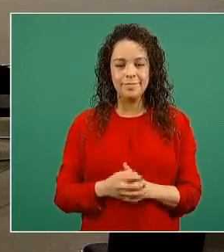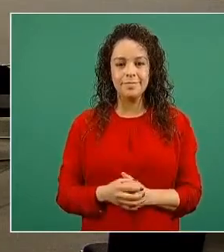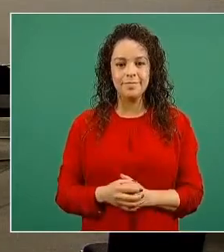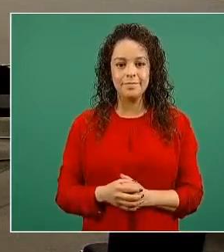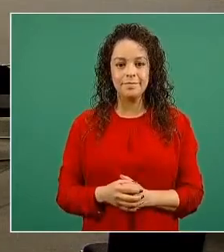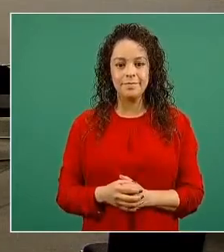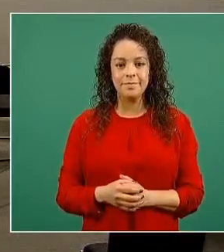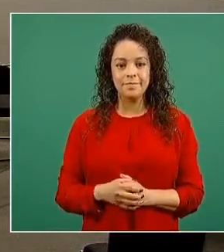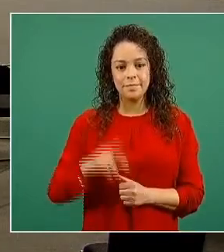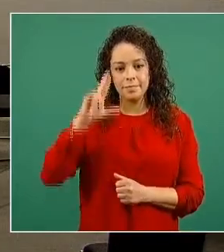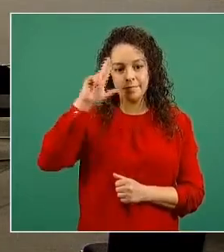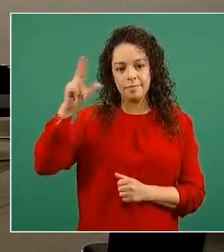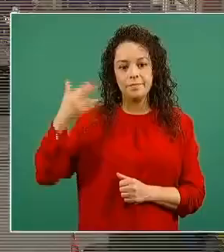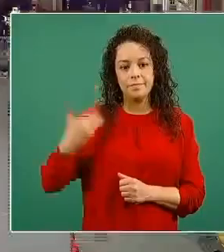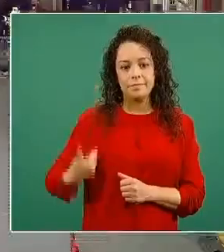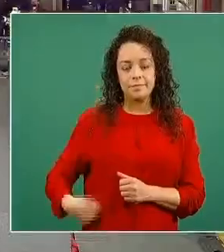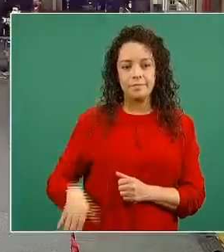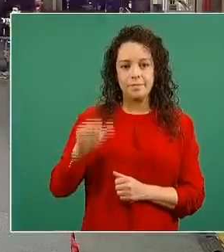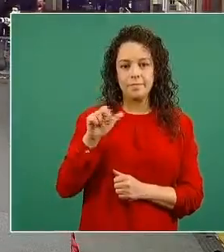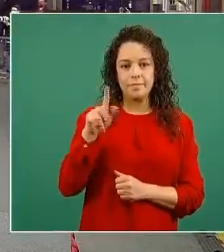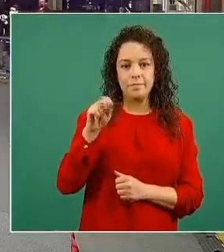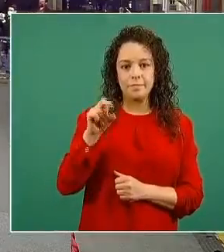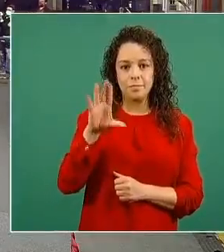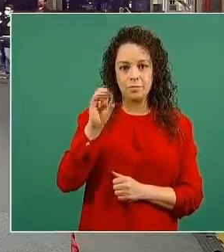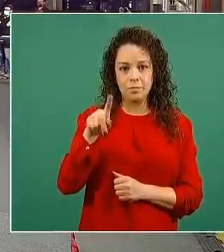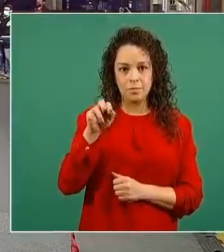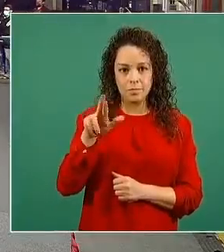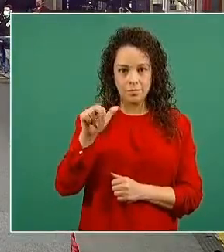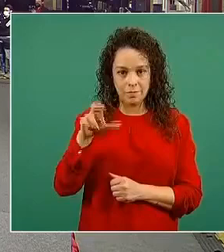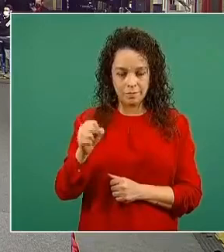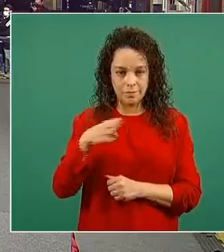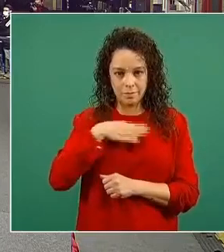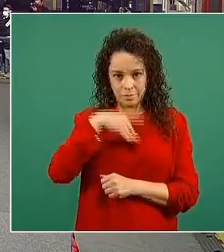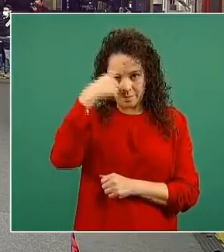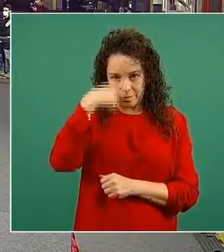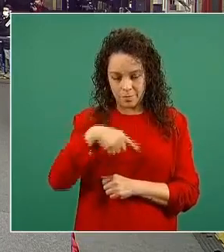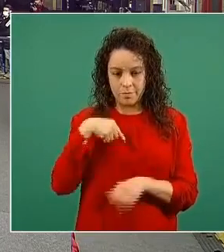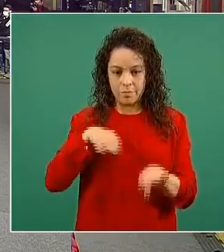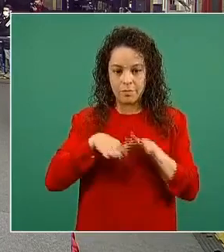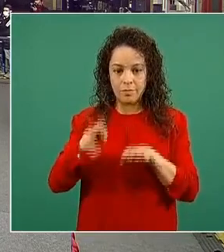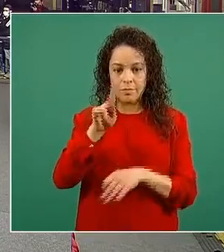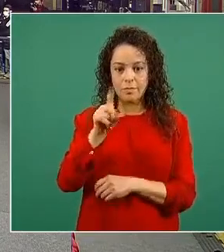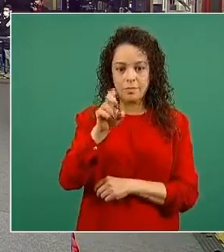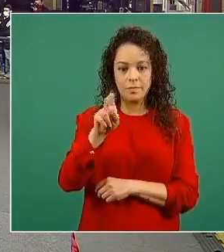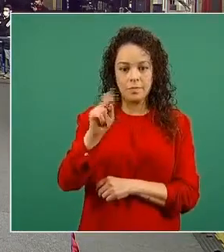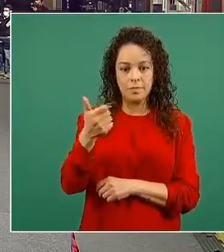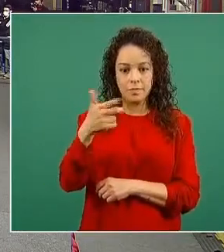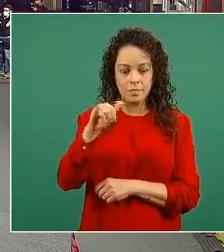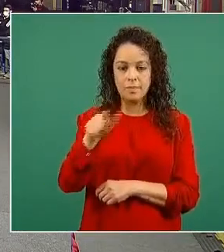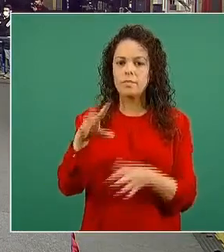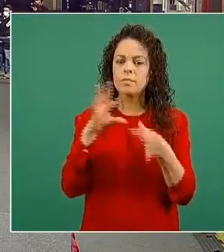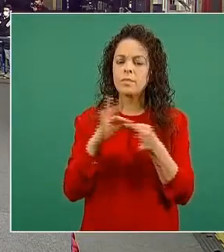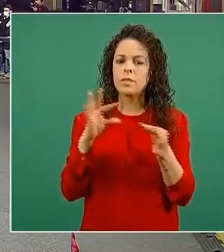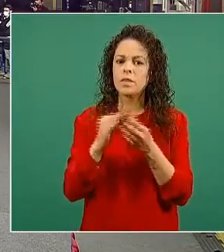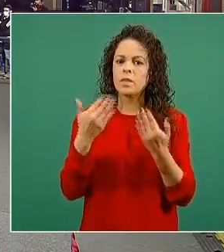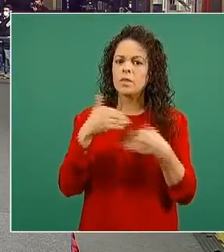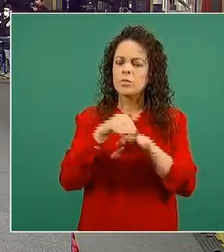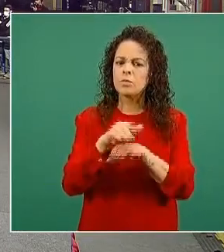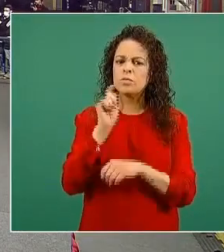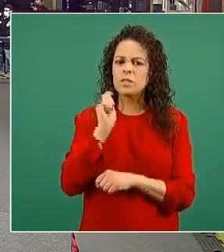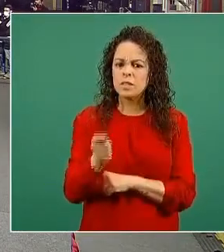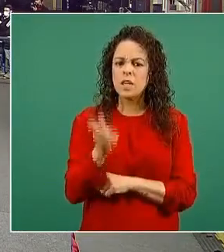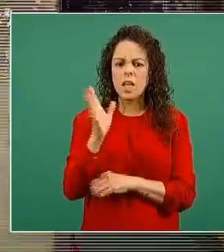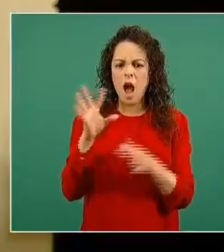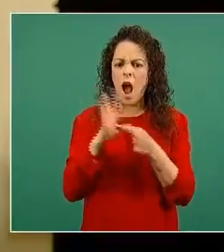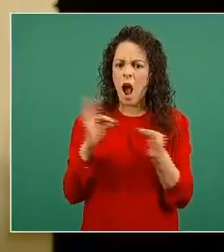Hola, buenas noches. Arturo Contreras, de Pie de Página. Sobre el desabasto de sedantes y anestésicos, ya nos habían comentado que sí se tienen, ¿no?